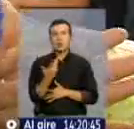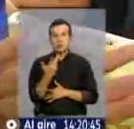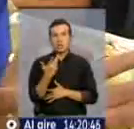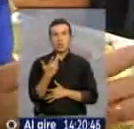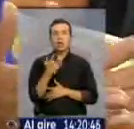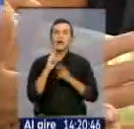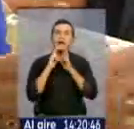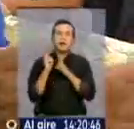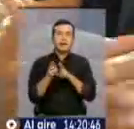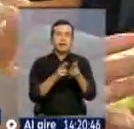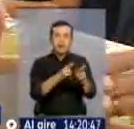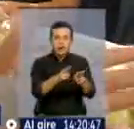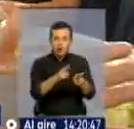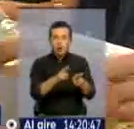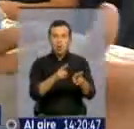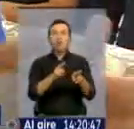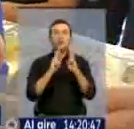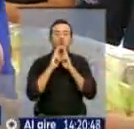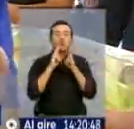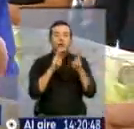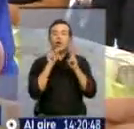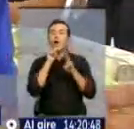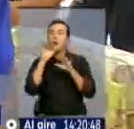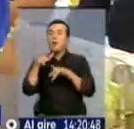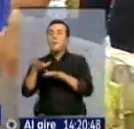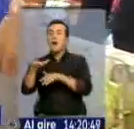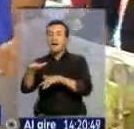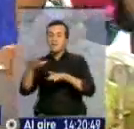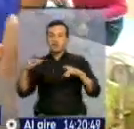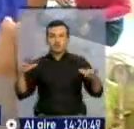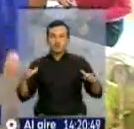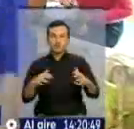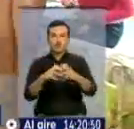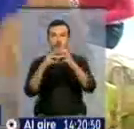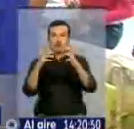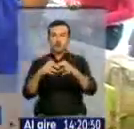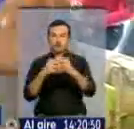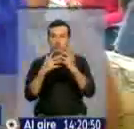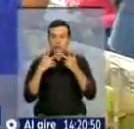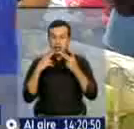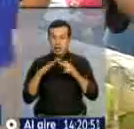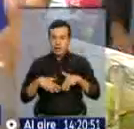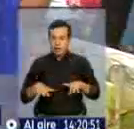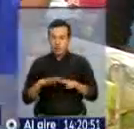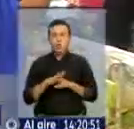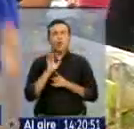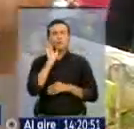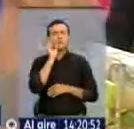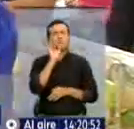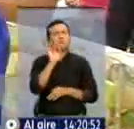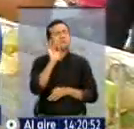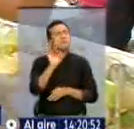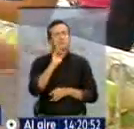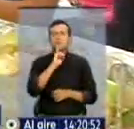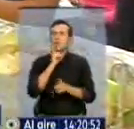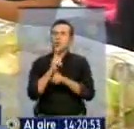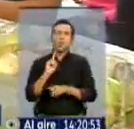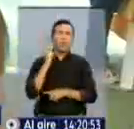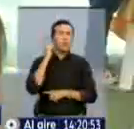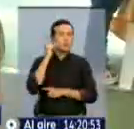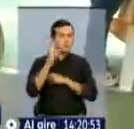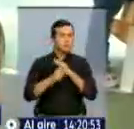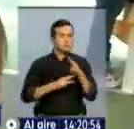río en el mangle, tenemos la desembocadura entre el río y el mar. Eso lo hace con un sabor agradable, dulce, exquisito, único en el